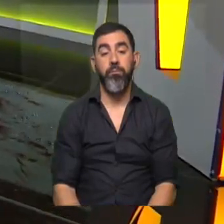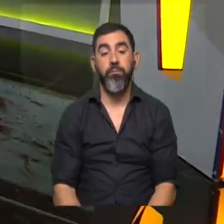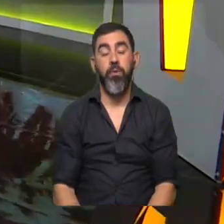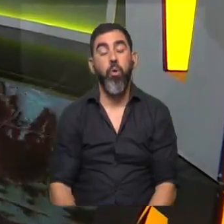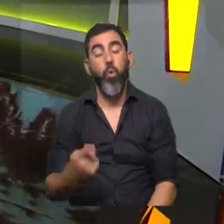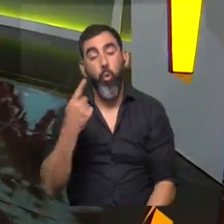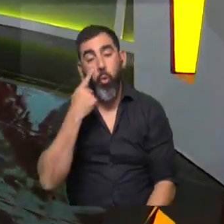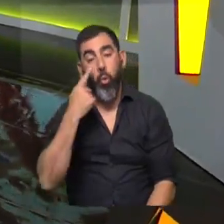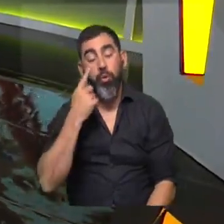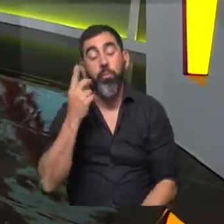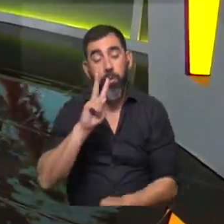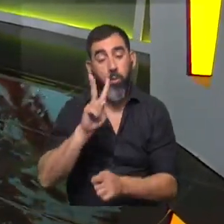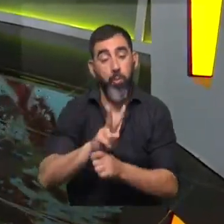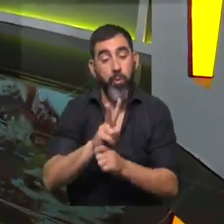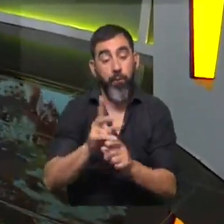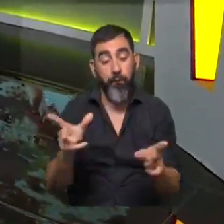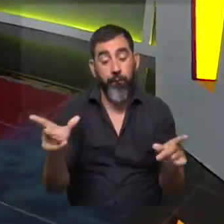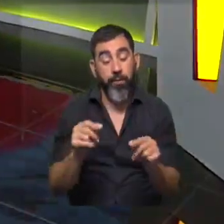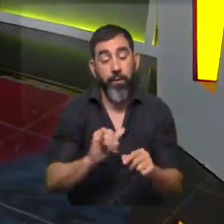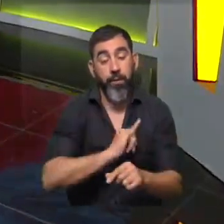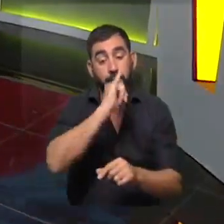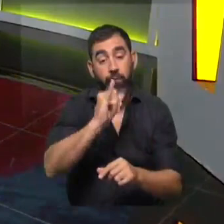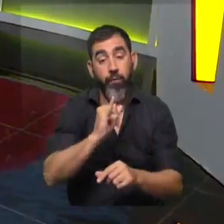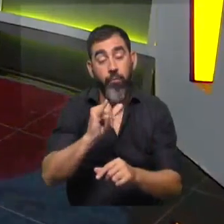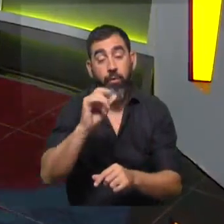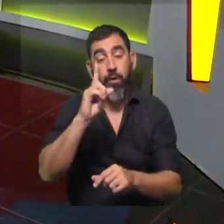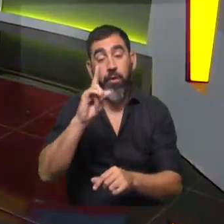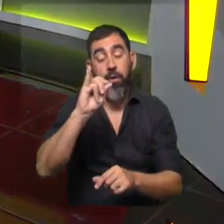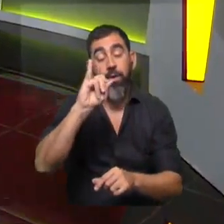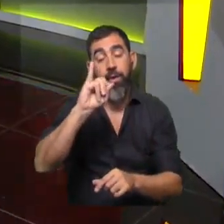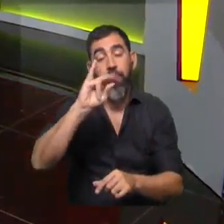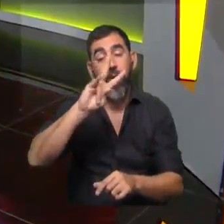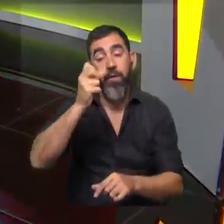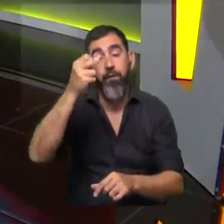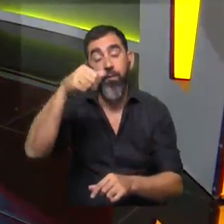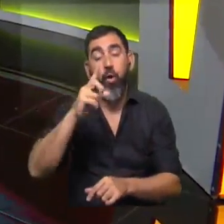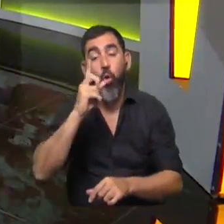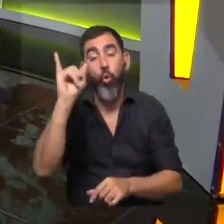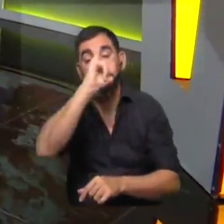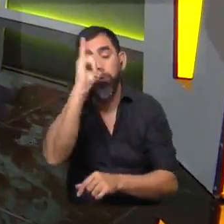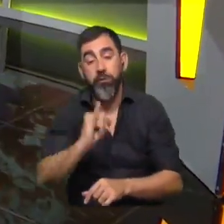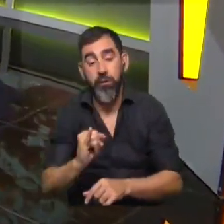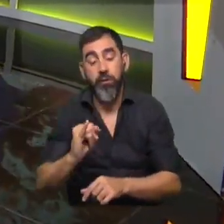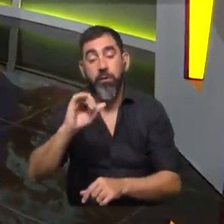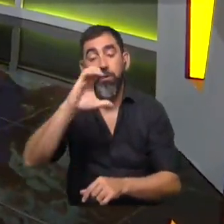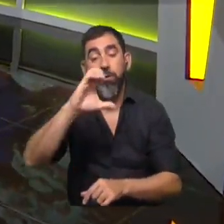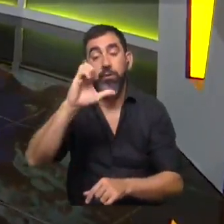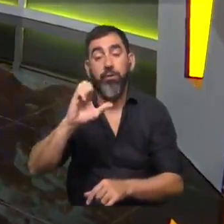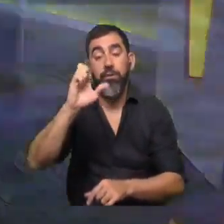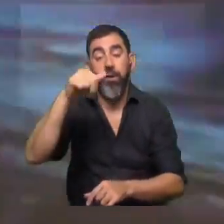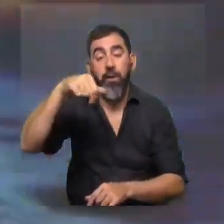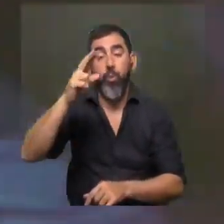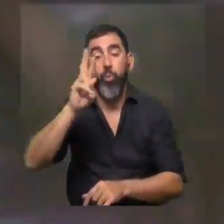Conocer para proteger. Hasta acá este informe con el doctor Iván González, de allí del CENUR, del Centro Universitario del